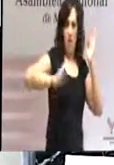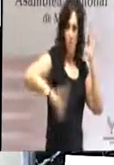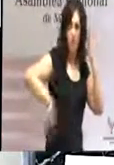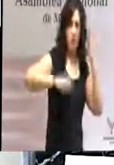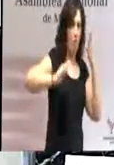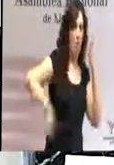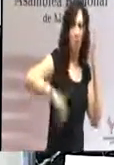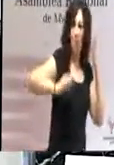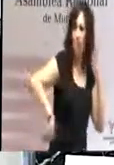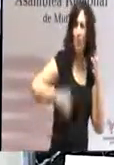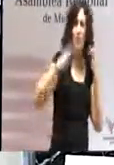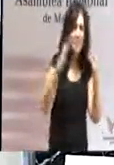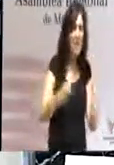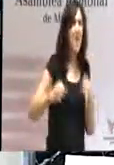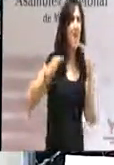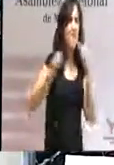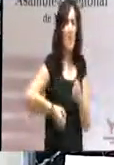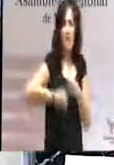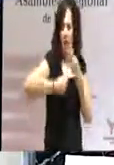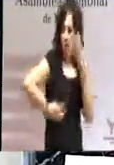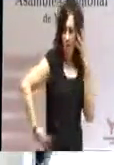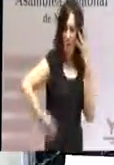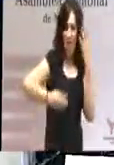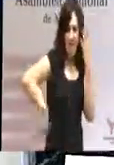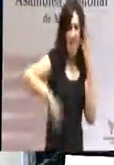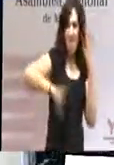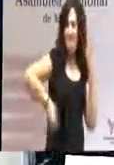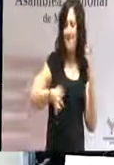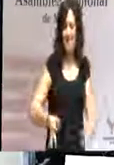siempre a la cola, los últimos.